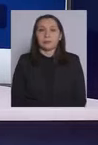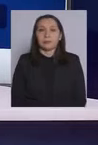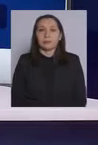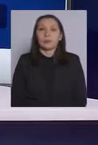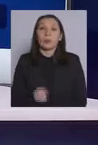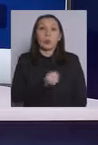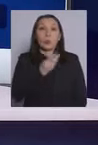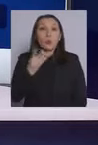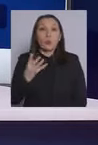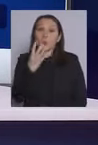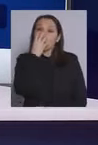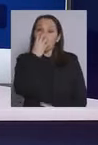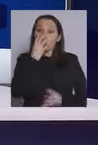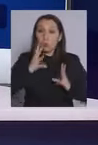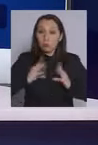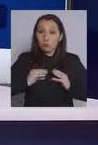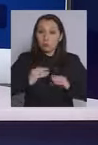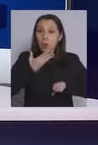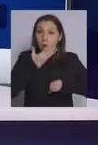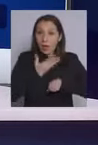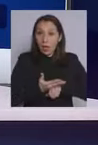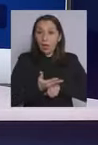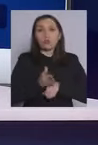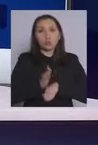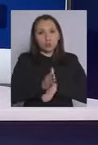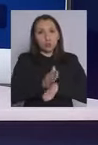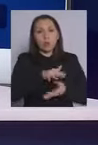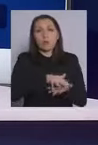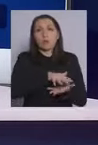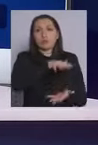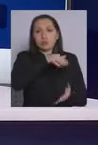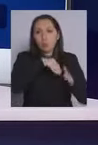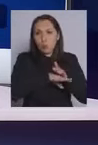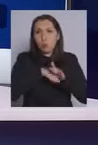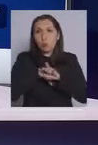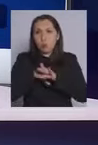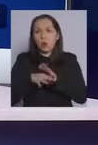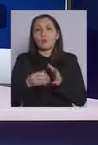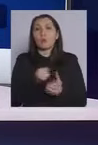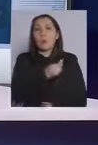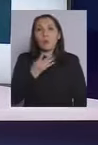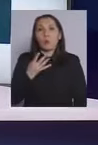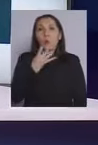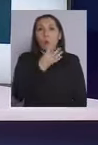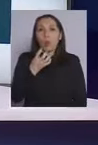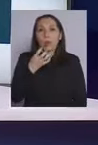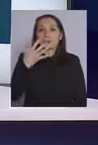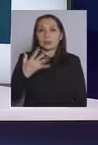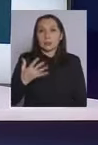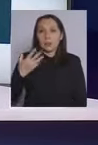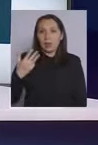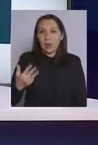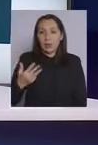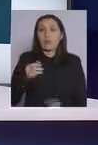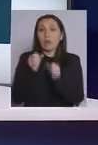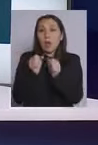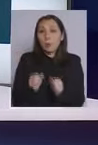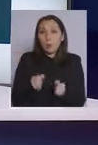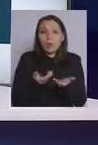a la cantidad de ventiladores disponibles, seguimos manteniendo un número de 459 para